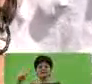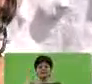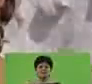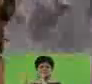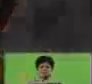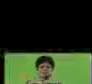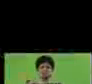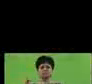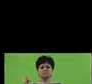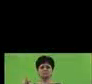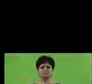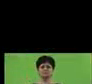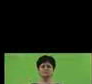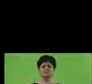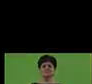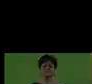testimonios.